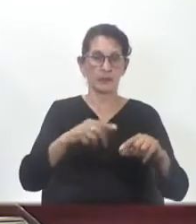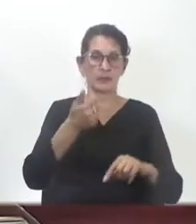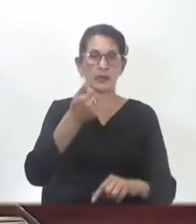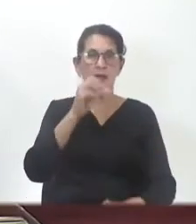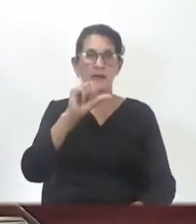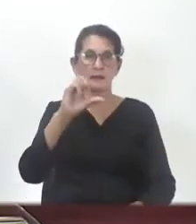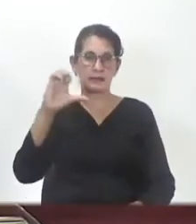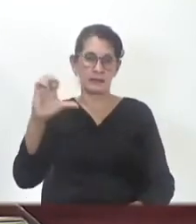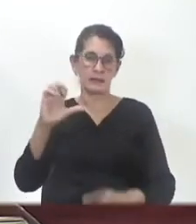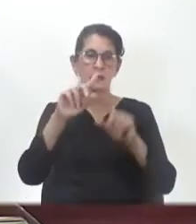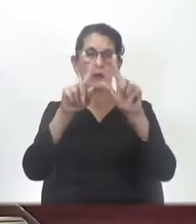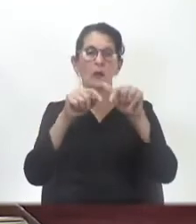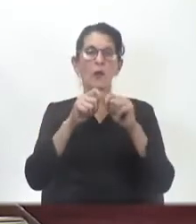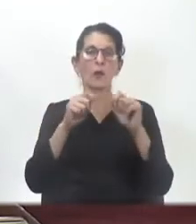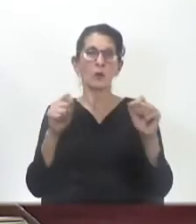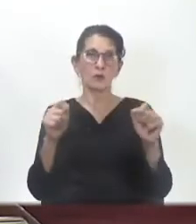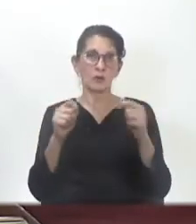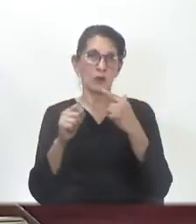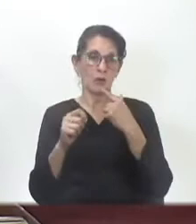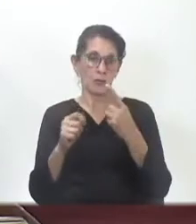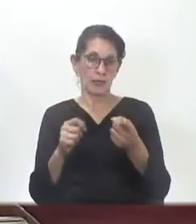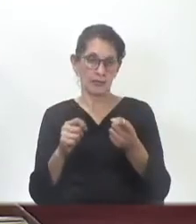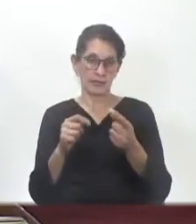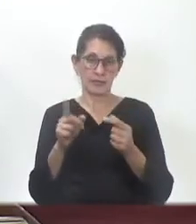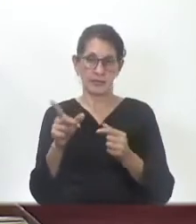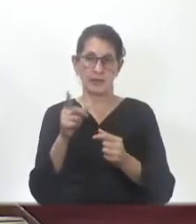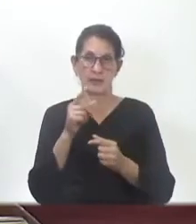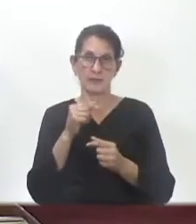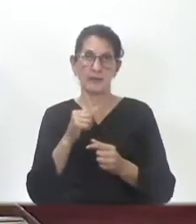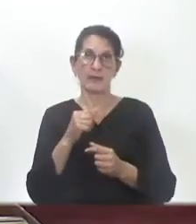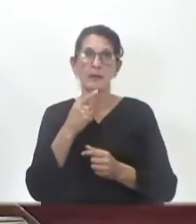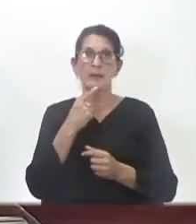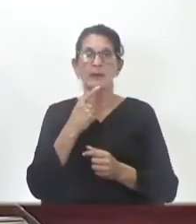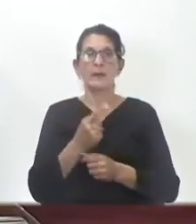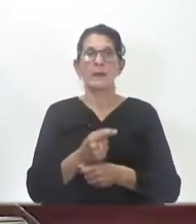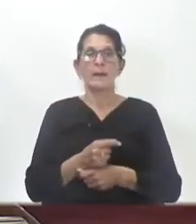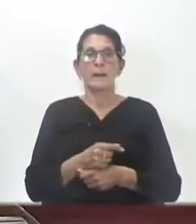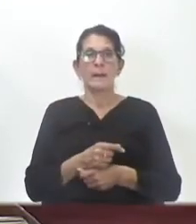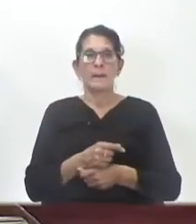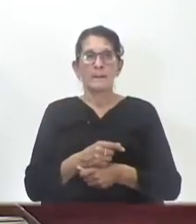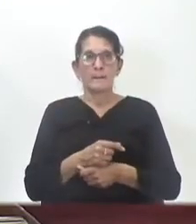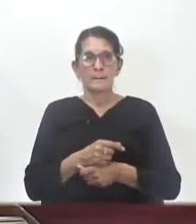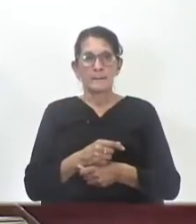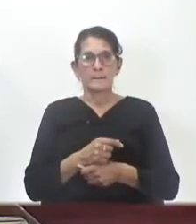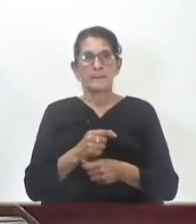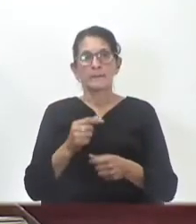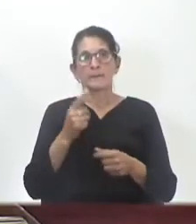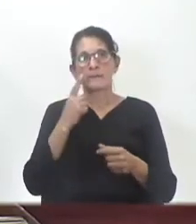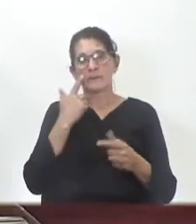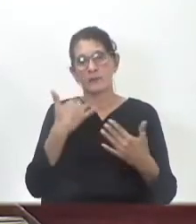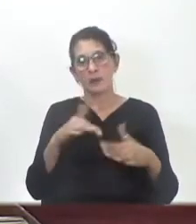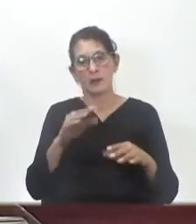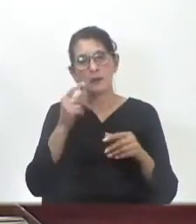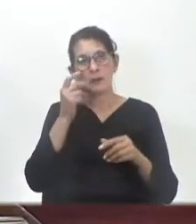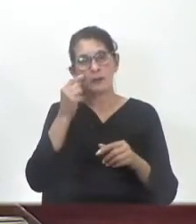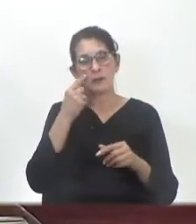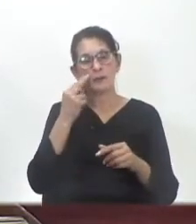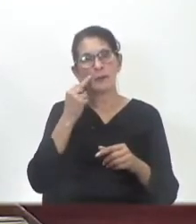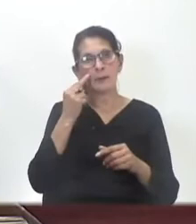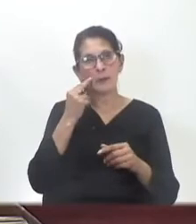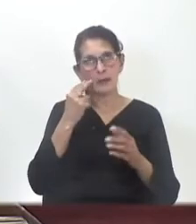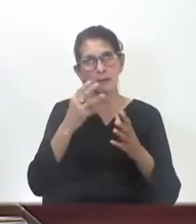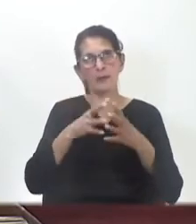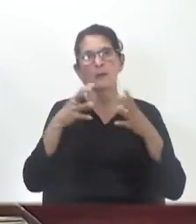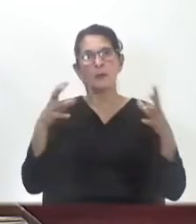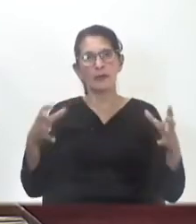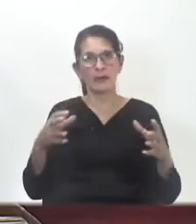En conclusión, como dice el comisionado parlamentario, y sigo con la palabra de él, gigante problema de seguridad pública. El